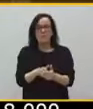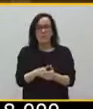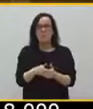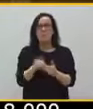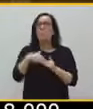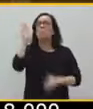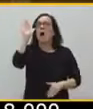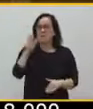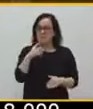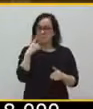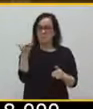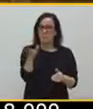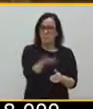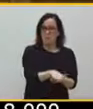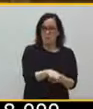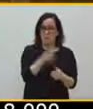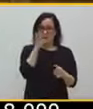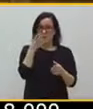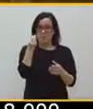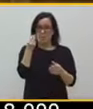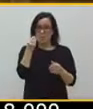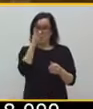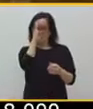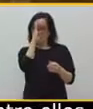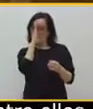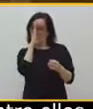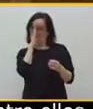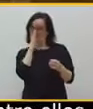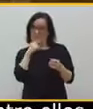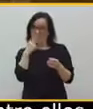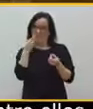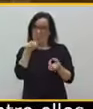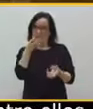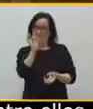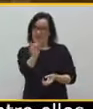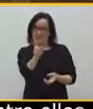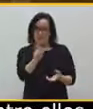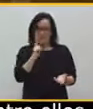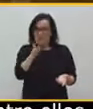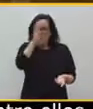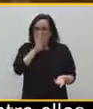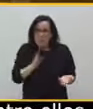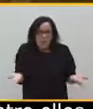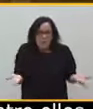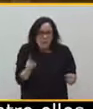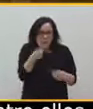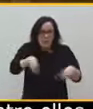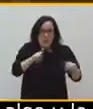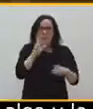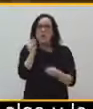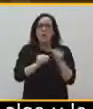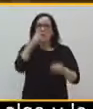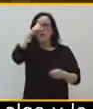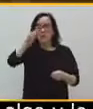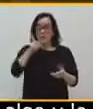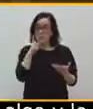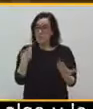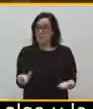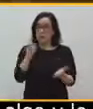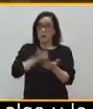muertos, entre ellos muchos escondidos. Ustedes están ocultando algo y lo que están ocultando es que lo que no sabemos a día de hoy,